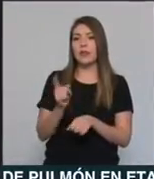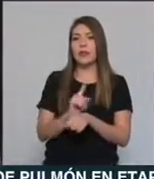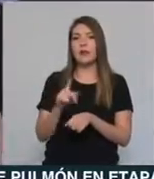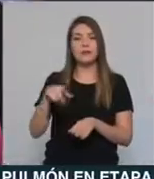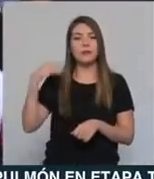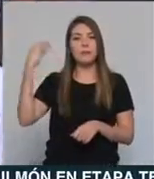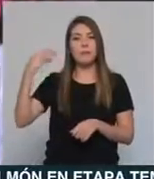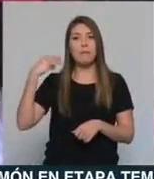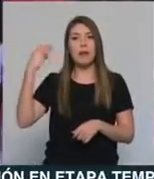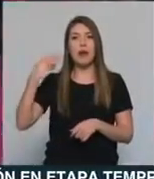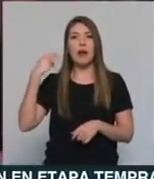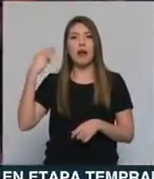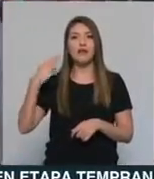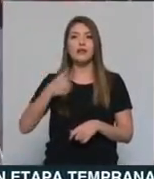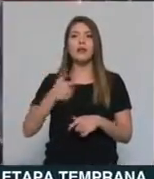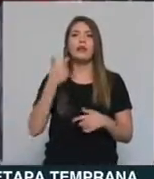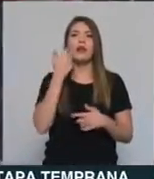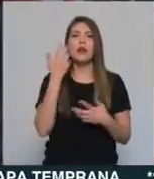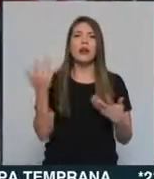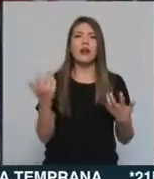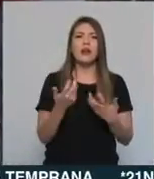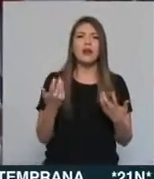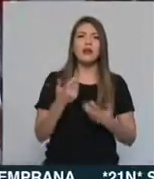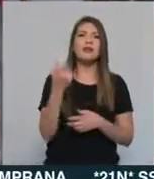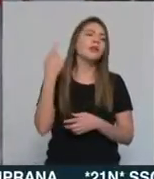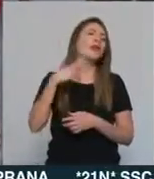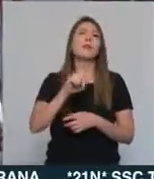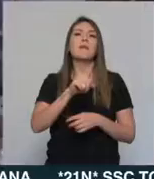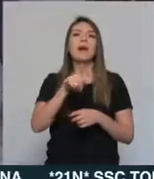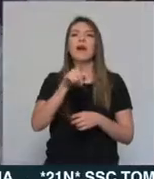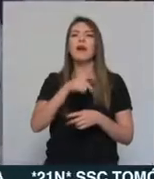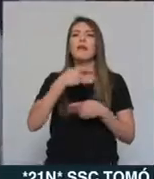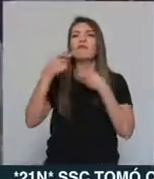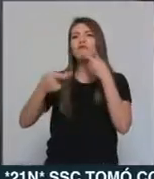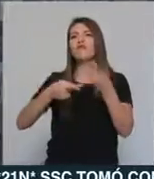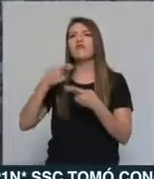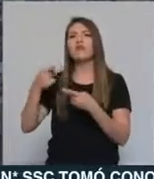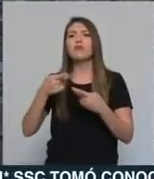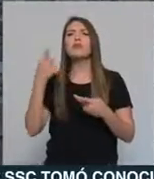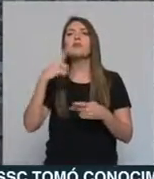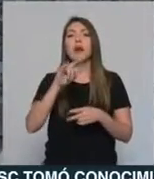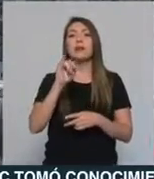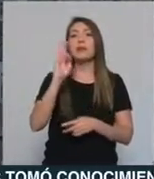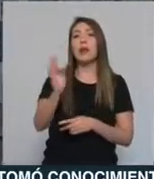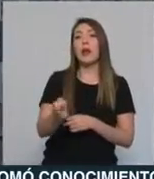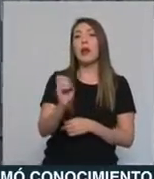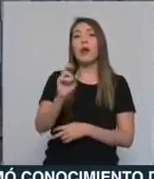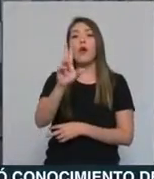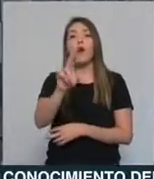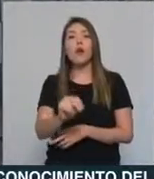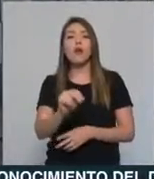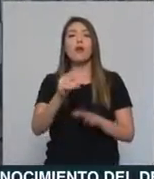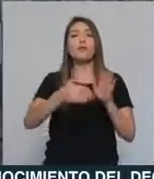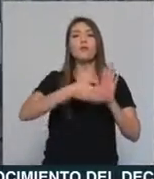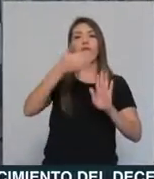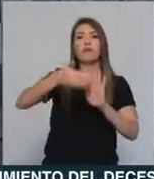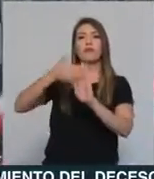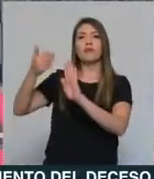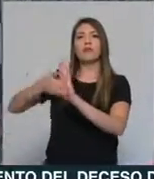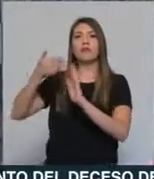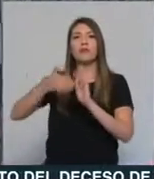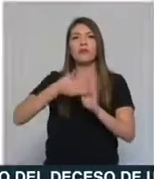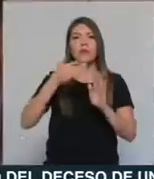Participación Ciudadana, que establece la consulta pública vinculatoria para la autorización de construcciones inmobiliarias de